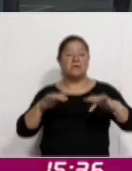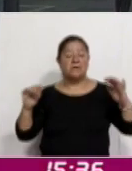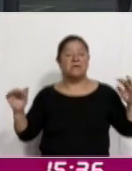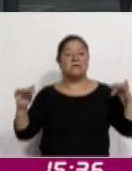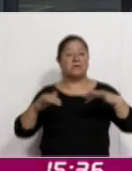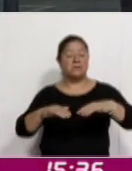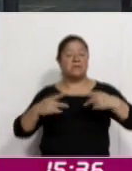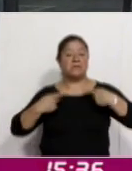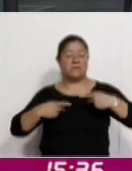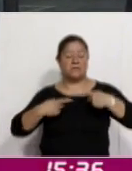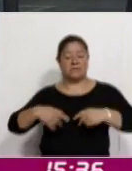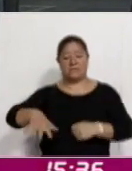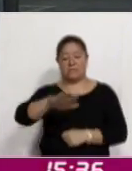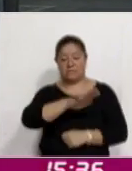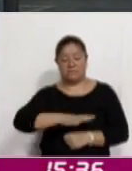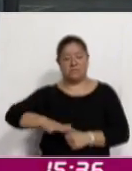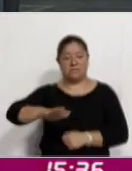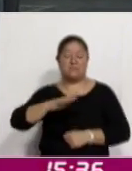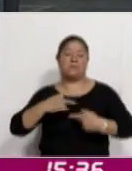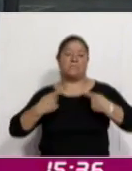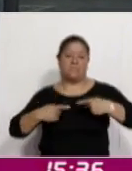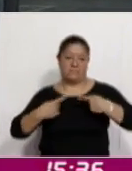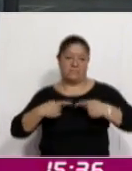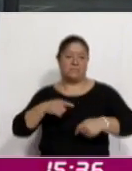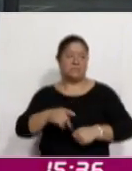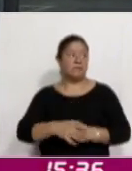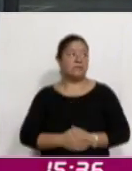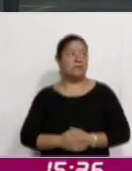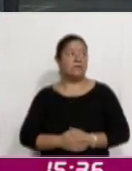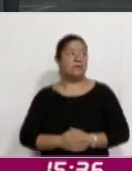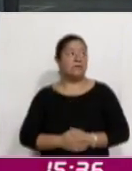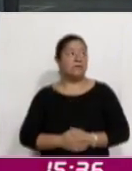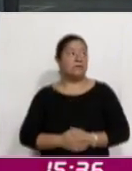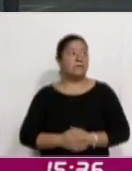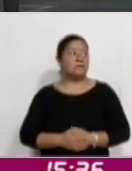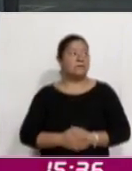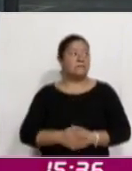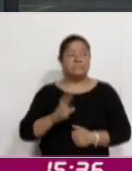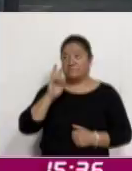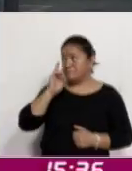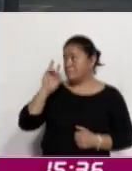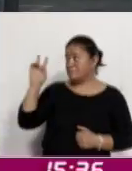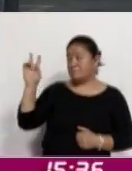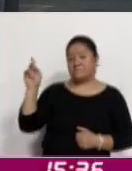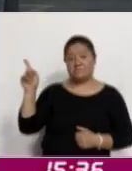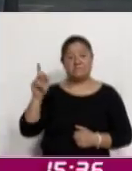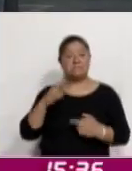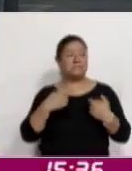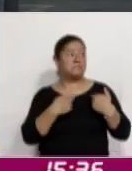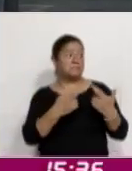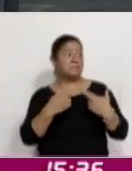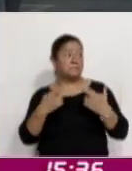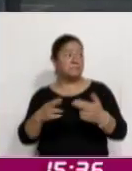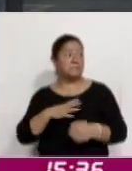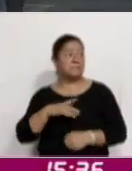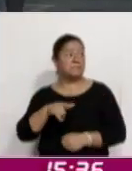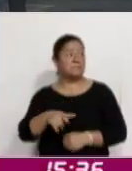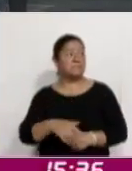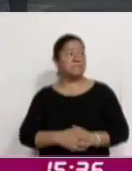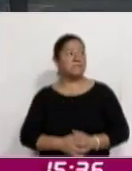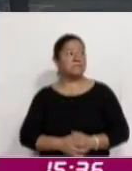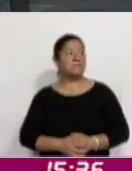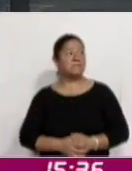las primeras familias, las primeras personas. Ya vemos ahí los regalos que se estarán entregando en el transcurso